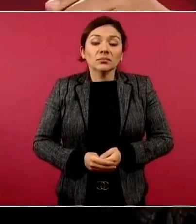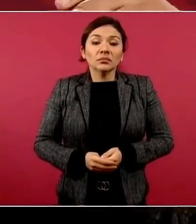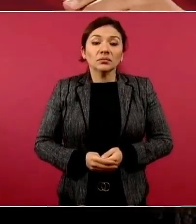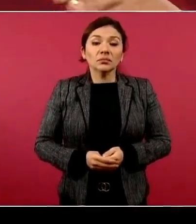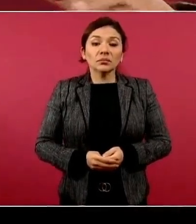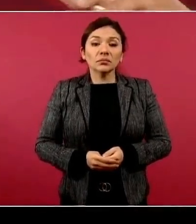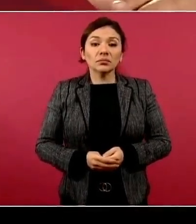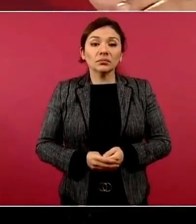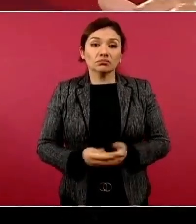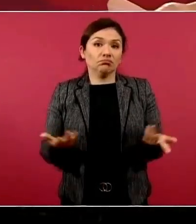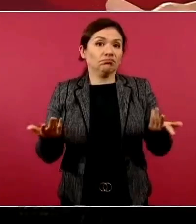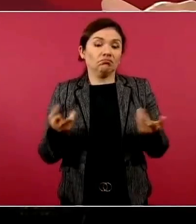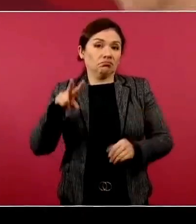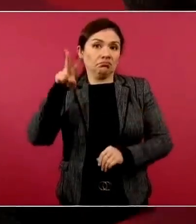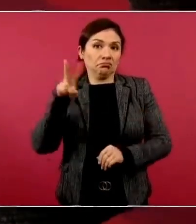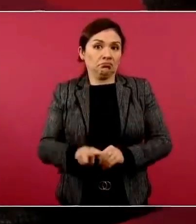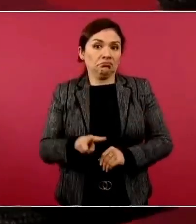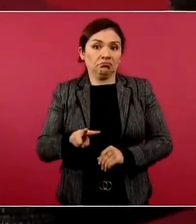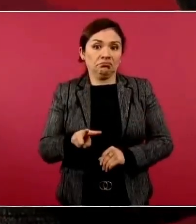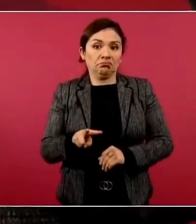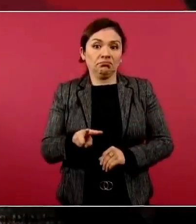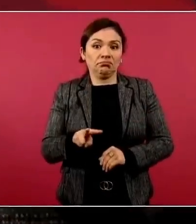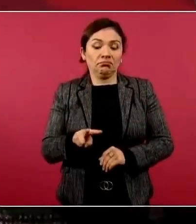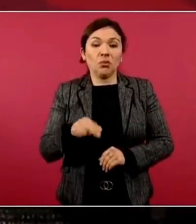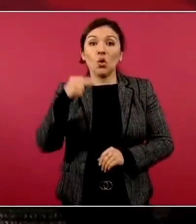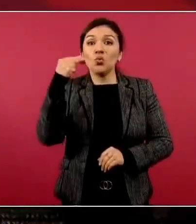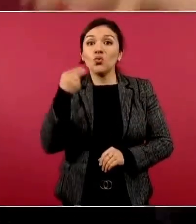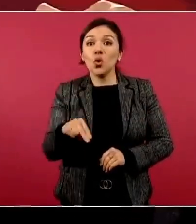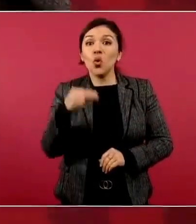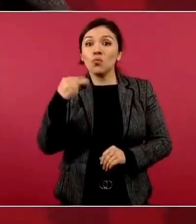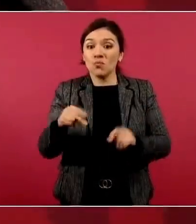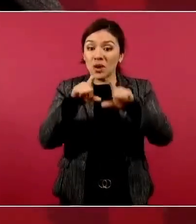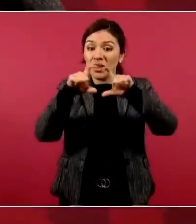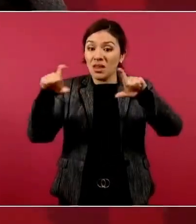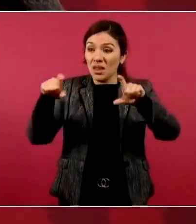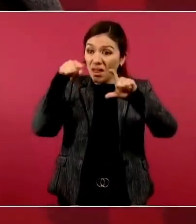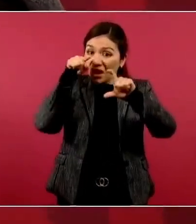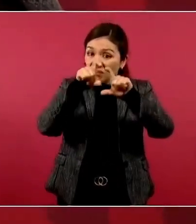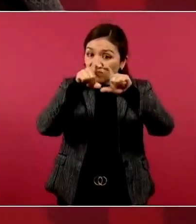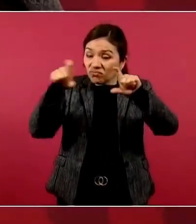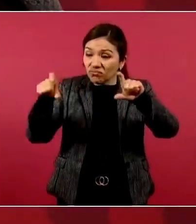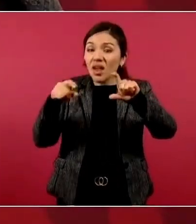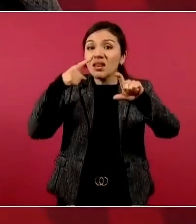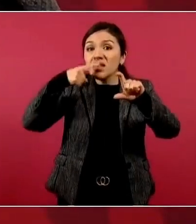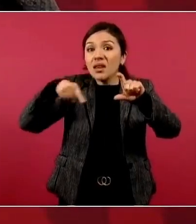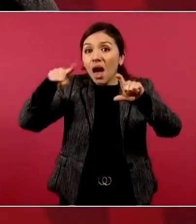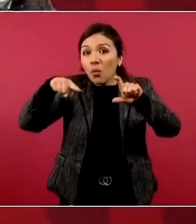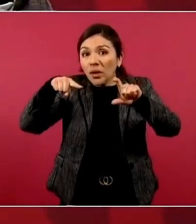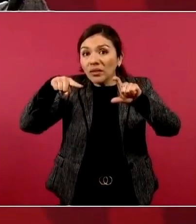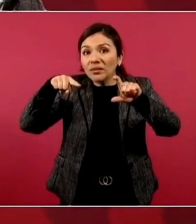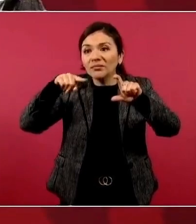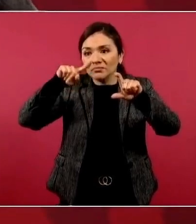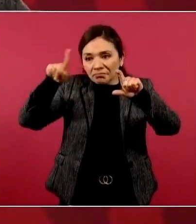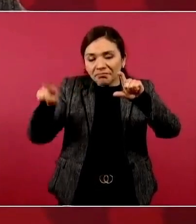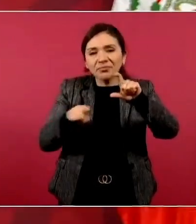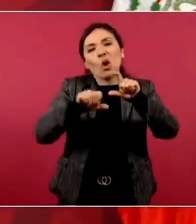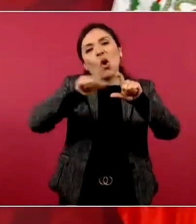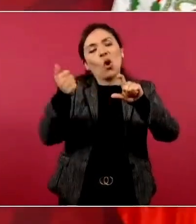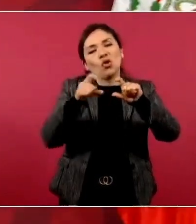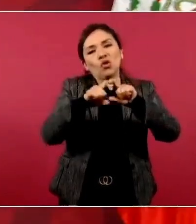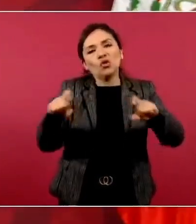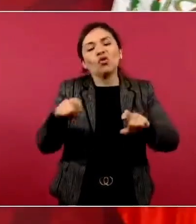Porque desde luego que debajo del nombre náhuatl está el nombre zapoteco. Y